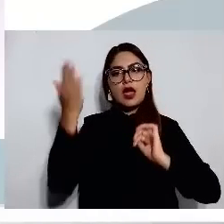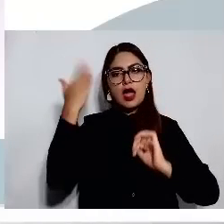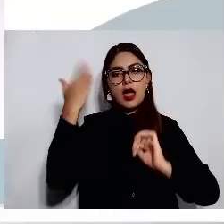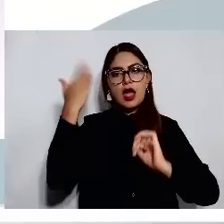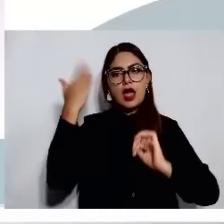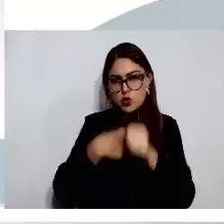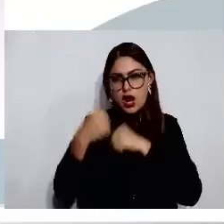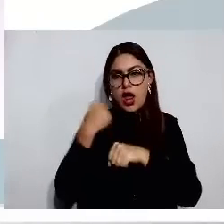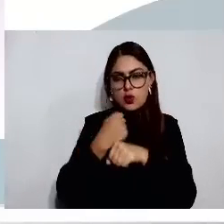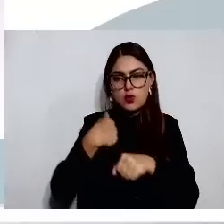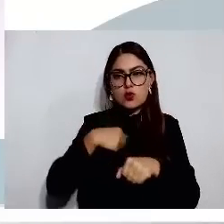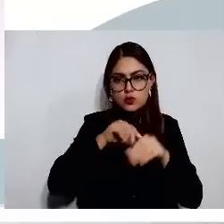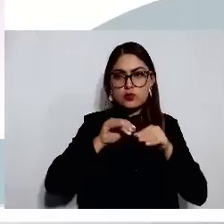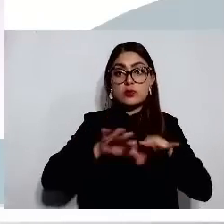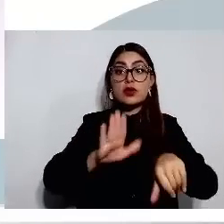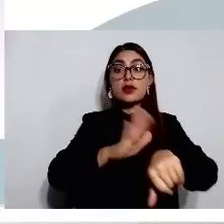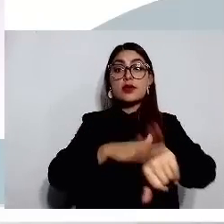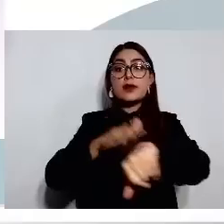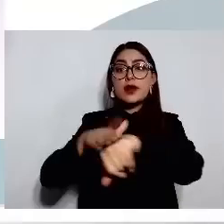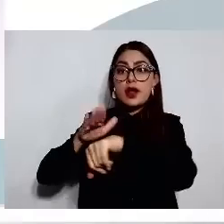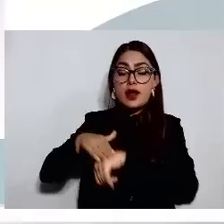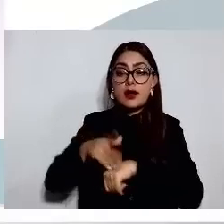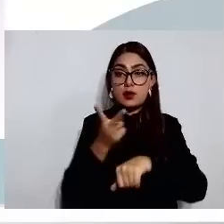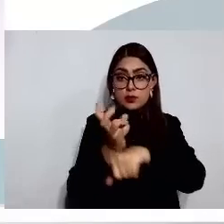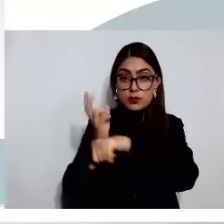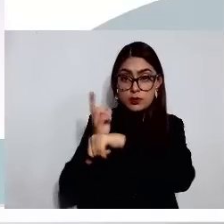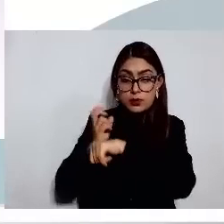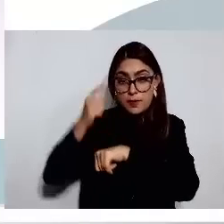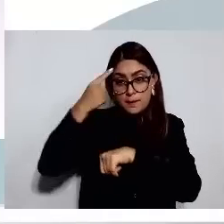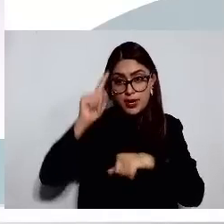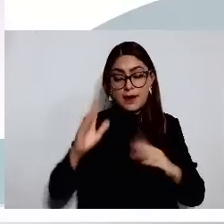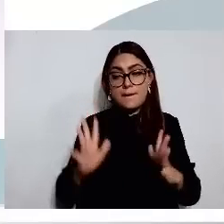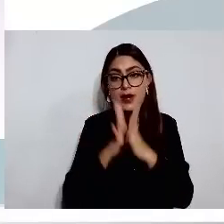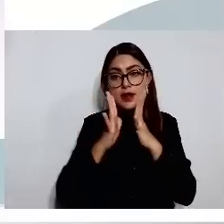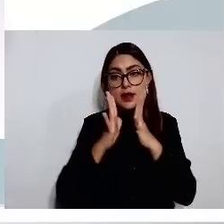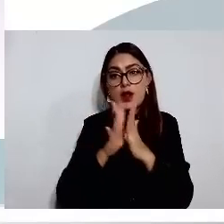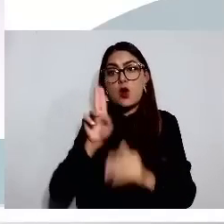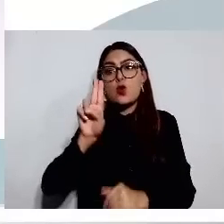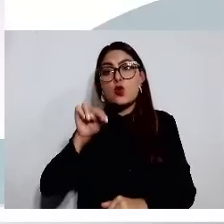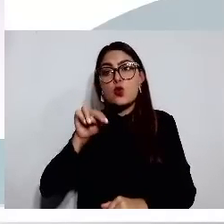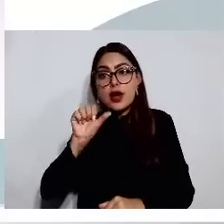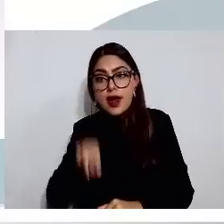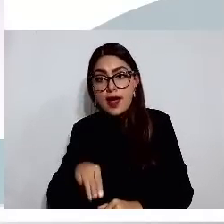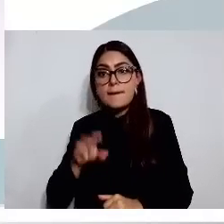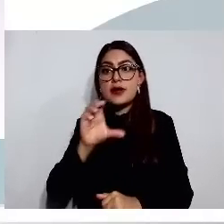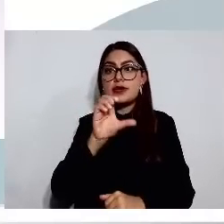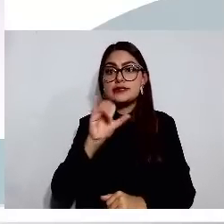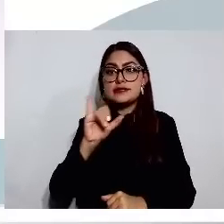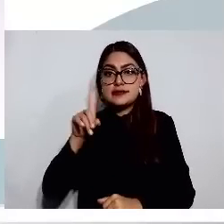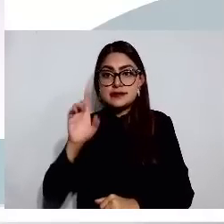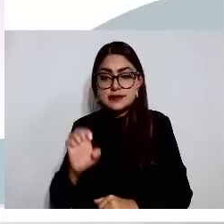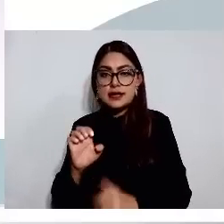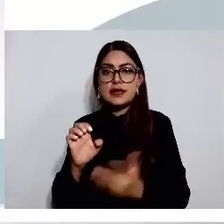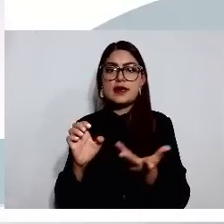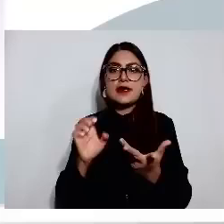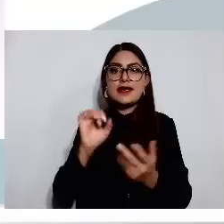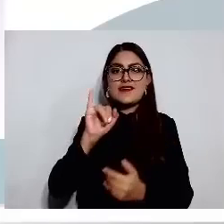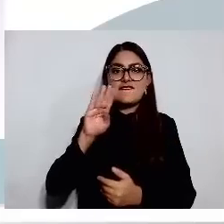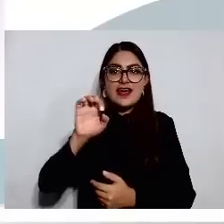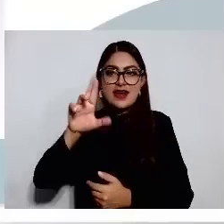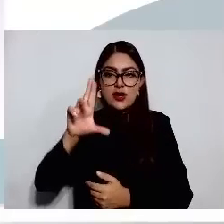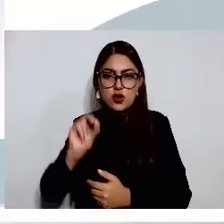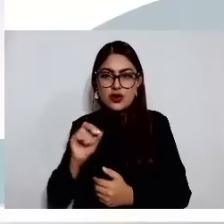una convocatoria en donde participó la UNAM, el CIDE, la Ibero y 72 organizaciones de